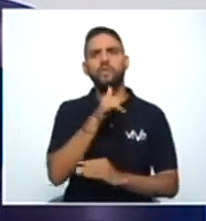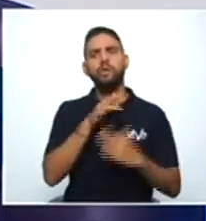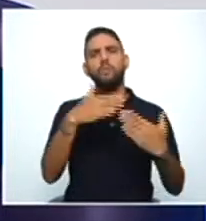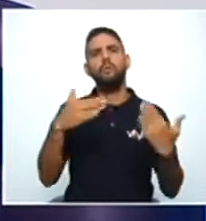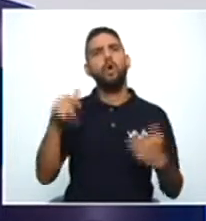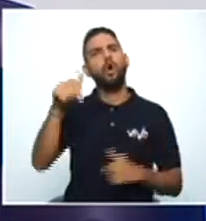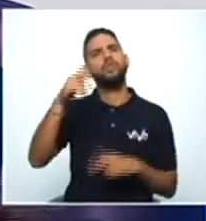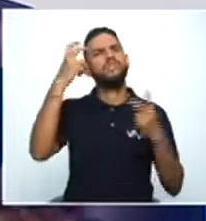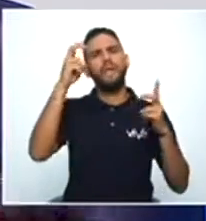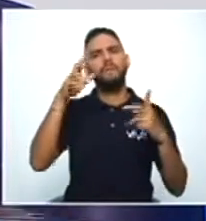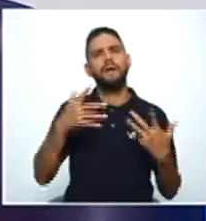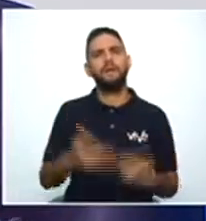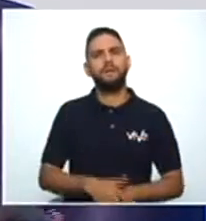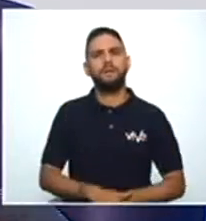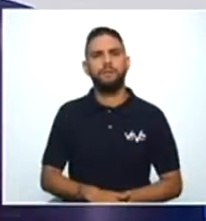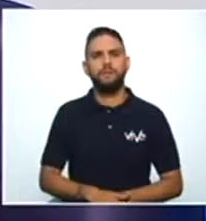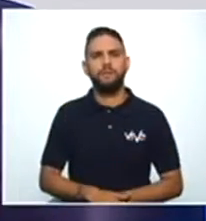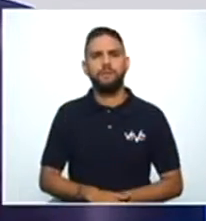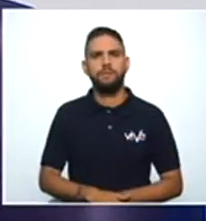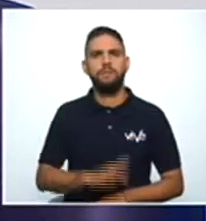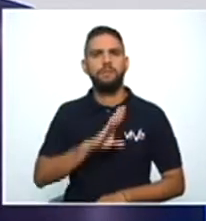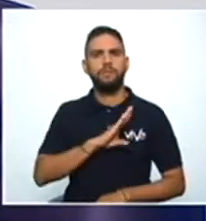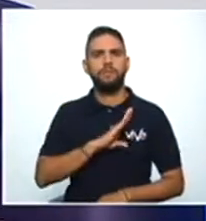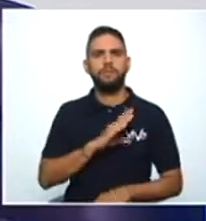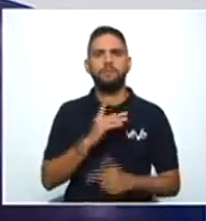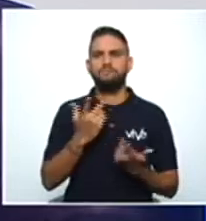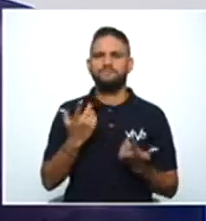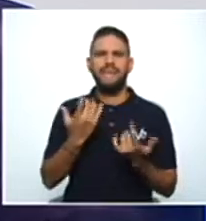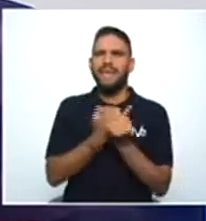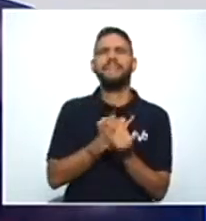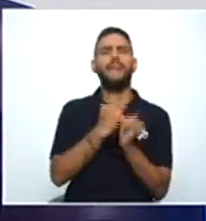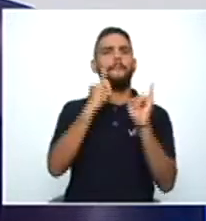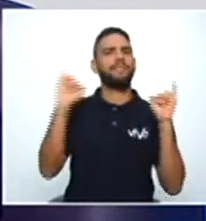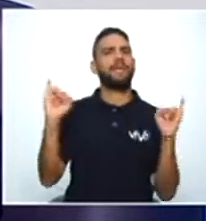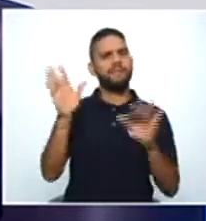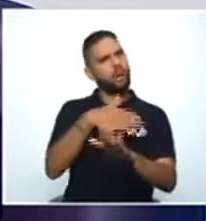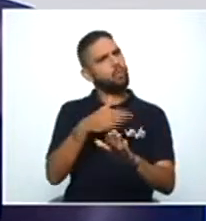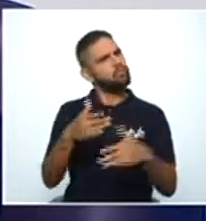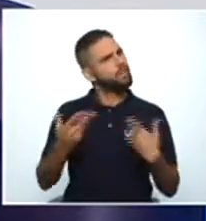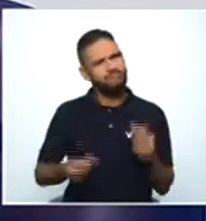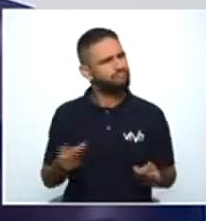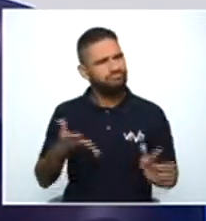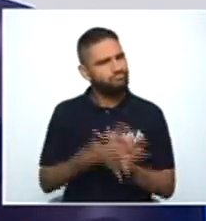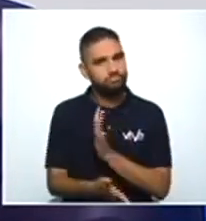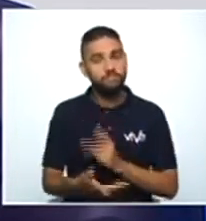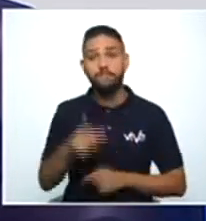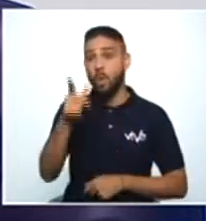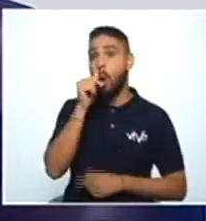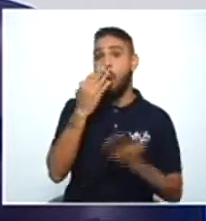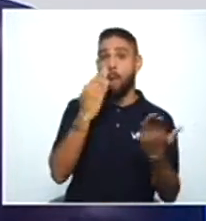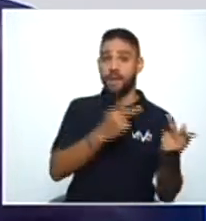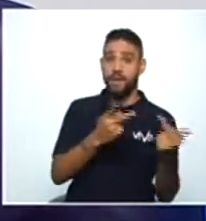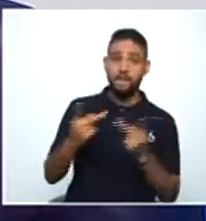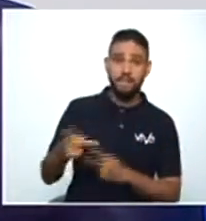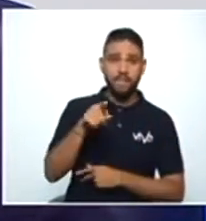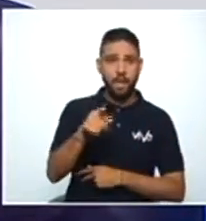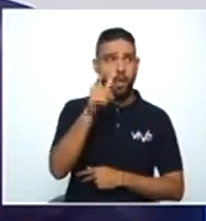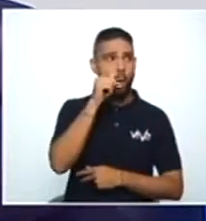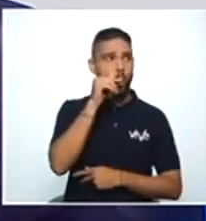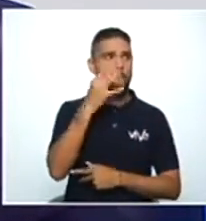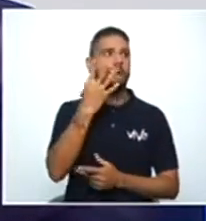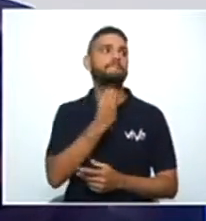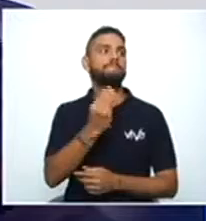vamos a conversar sobre la soberanía sonora que es eso entonces para eso vamos a conversar con el compañero armando flores